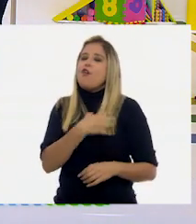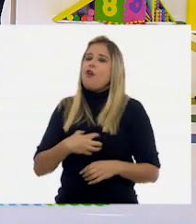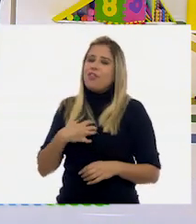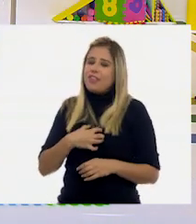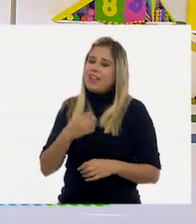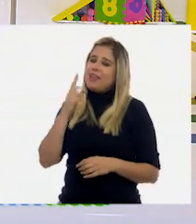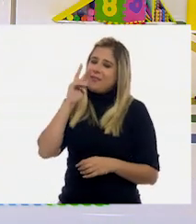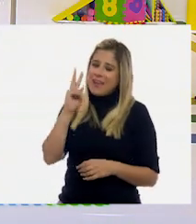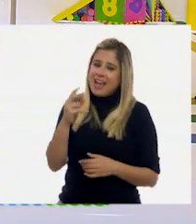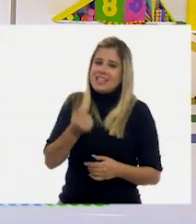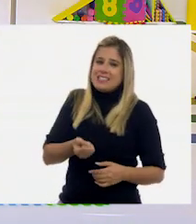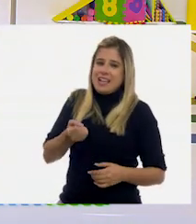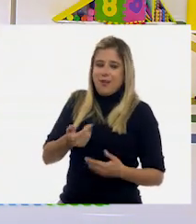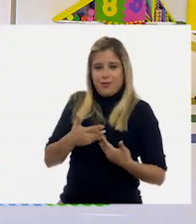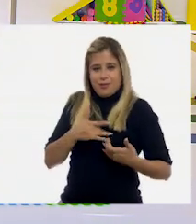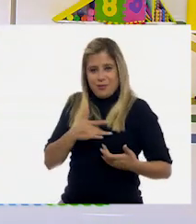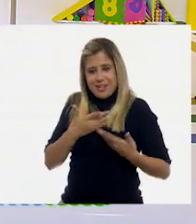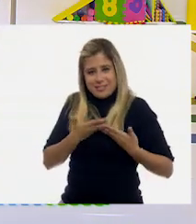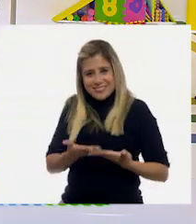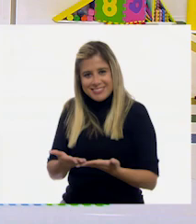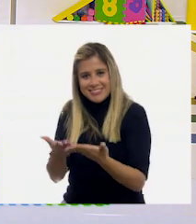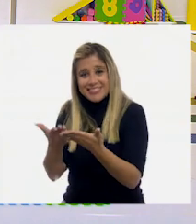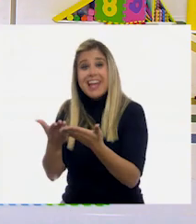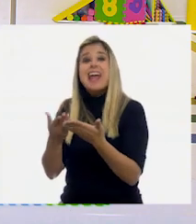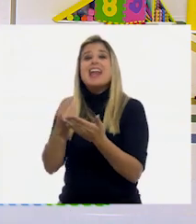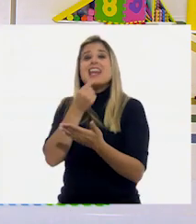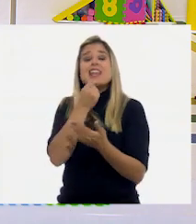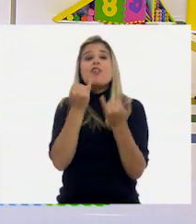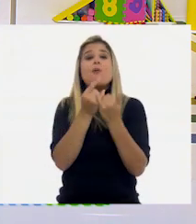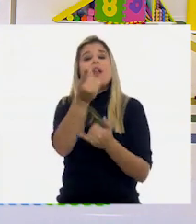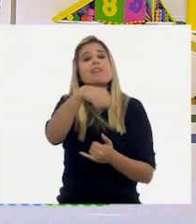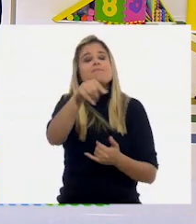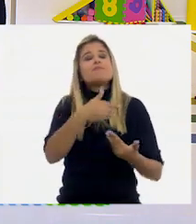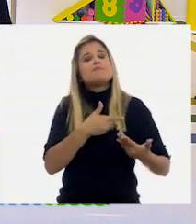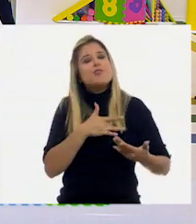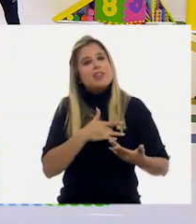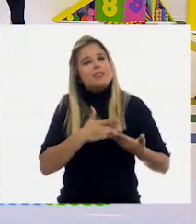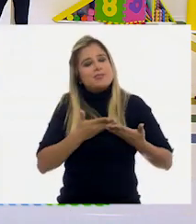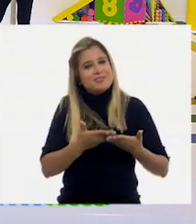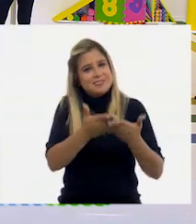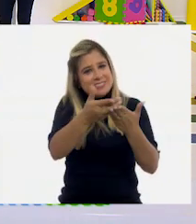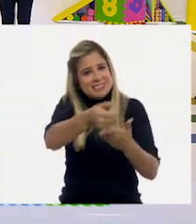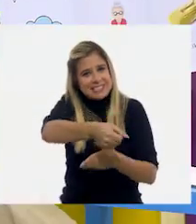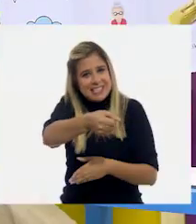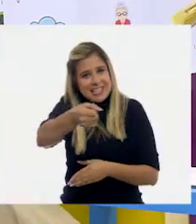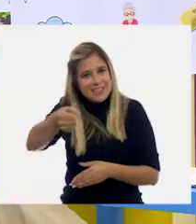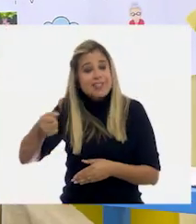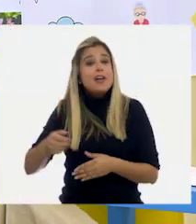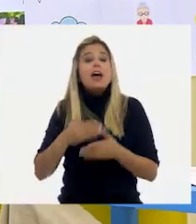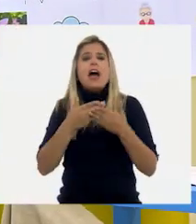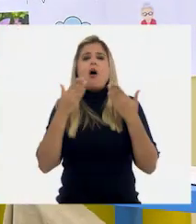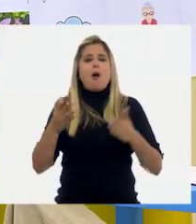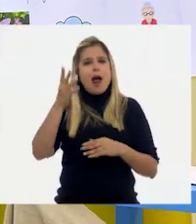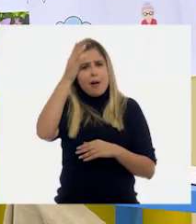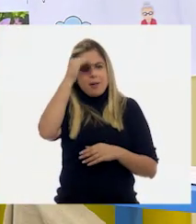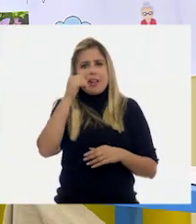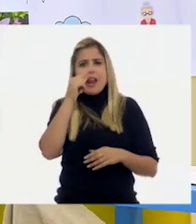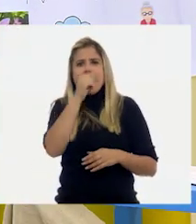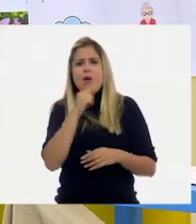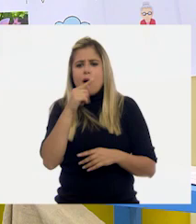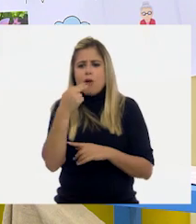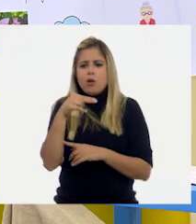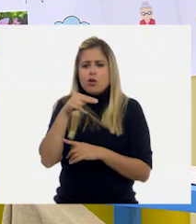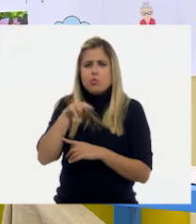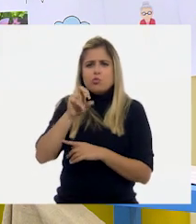el corazón. Y también a todas las niñas y niños que nos ven allí en casa. Oiga, maestra, vamos a aprender una lengua que se llama